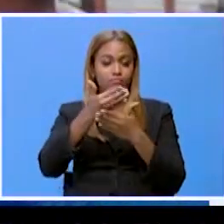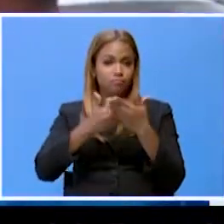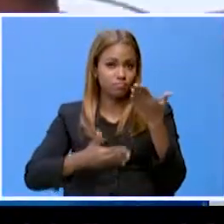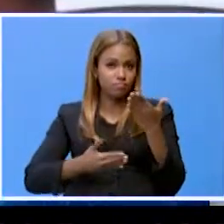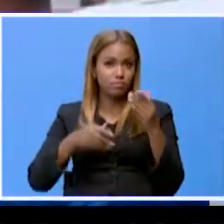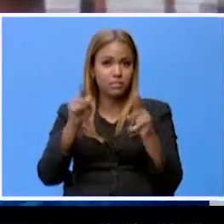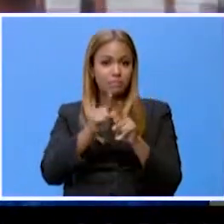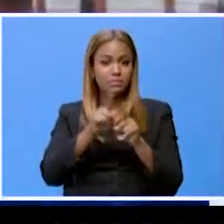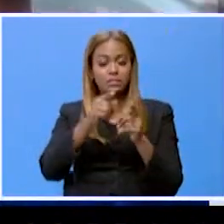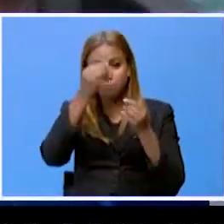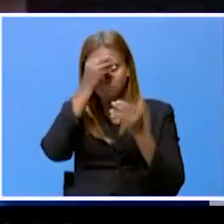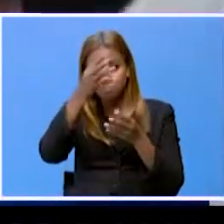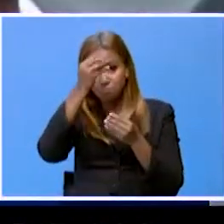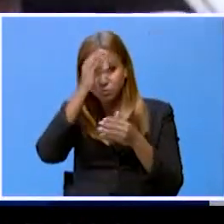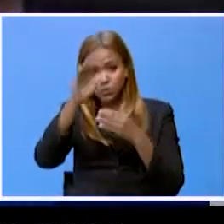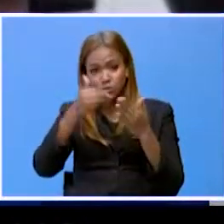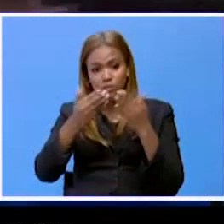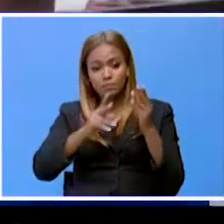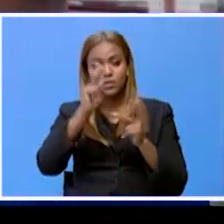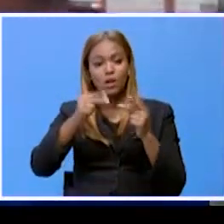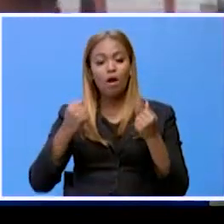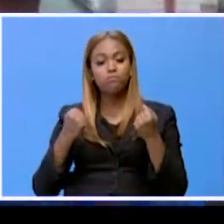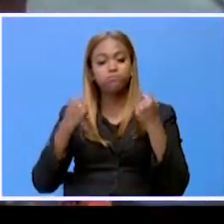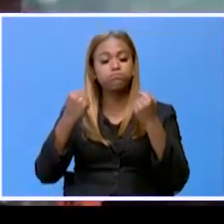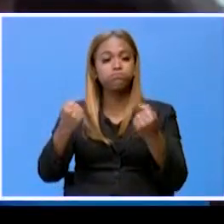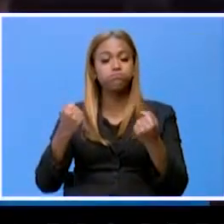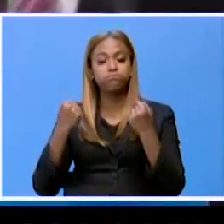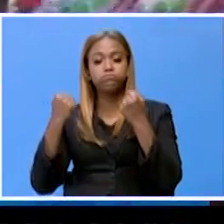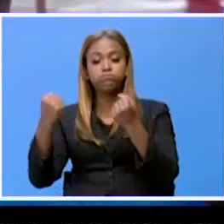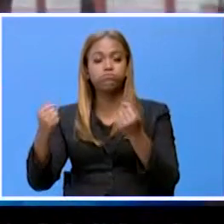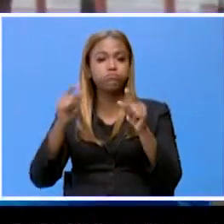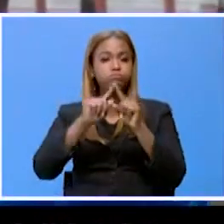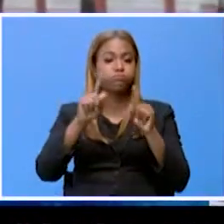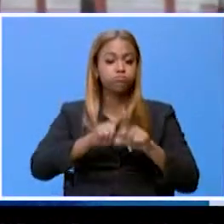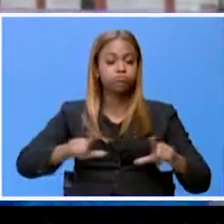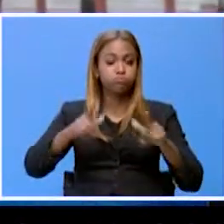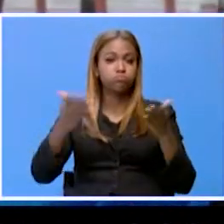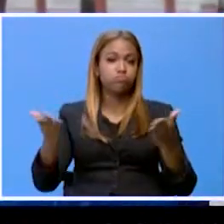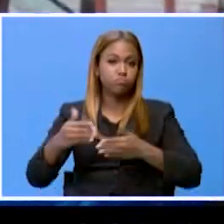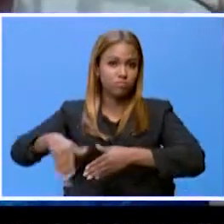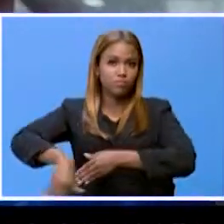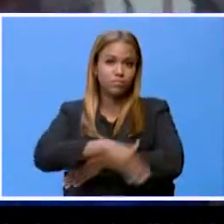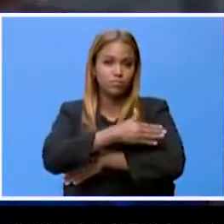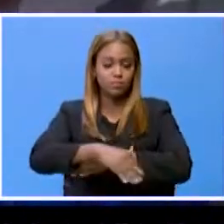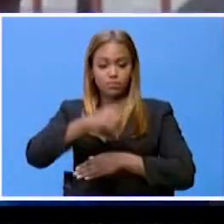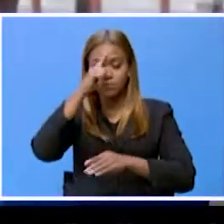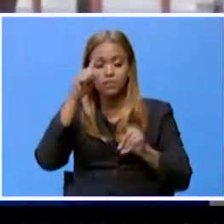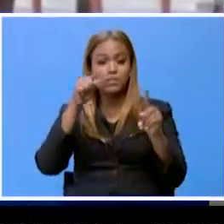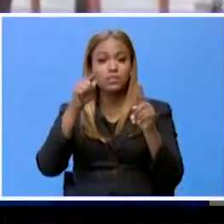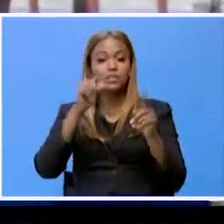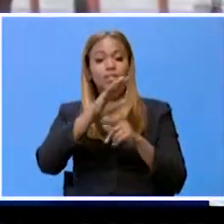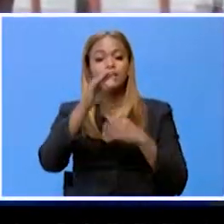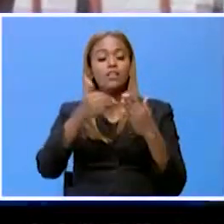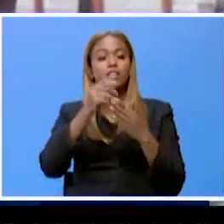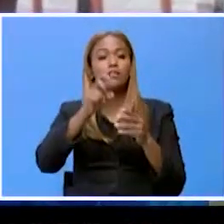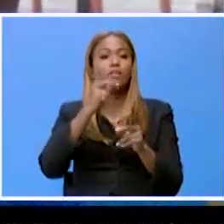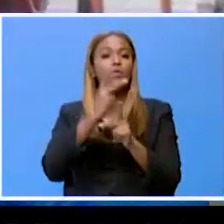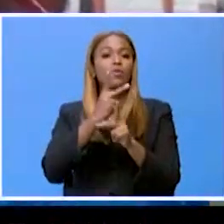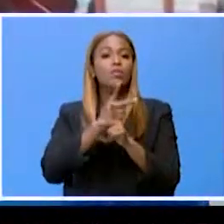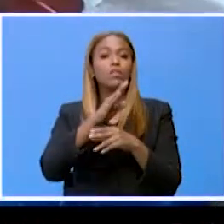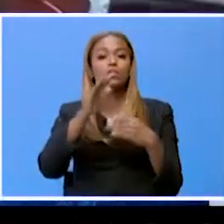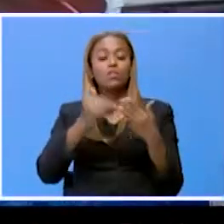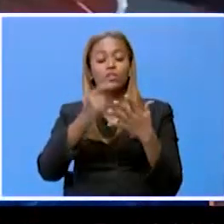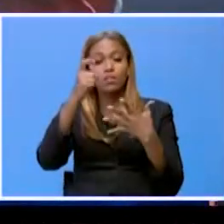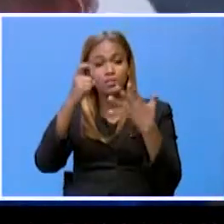kits a los diferentes conductores que van desplazándose por estas avenidas, a los fines de que tomen en cuenta todas